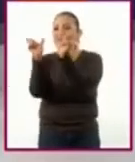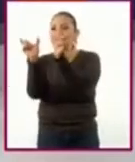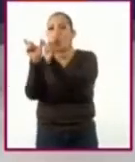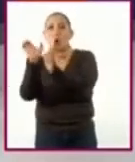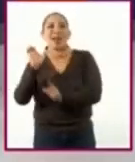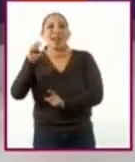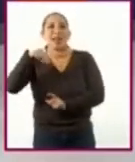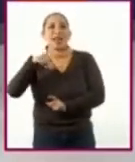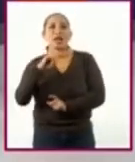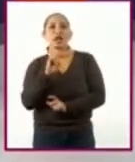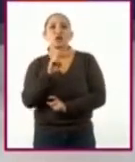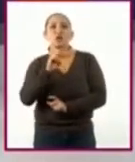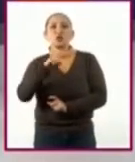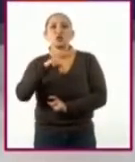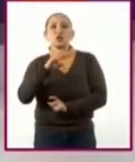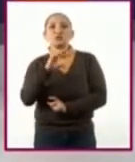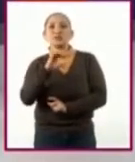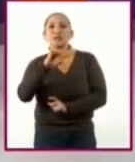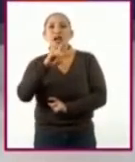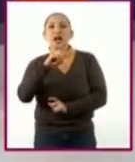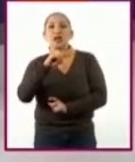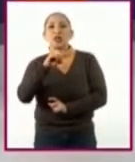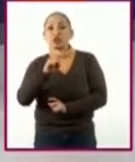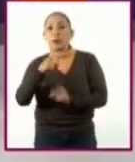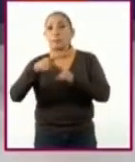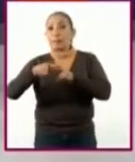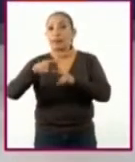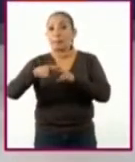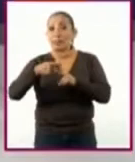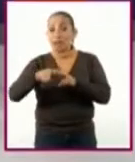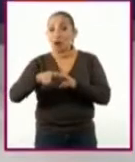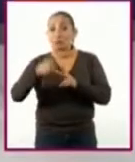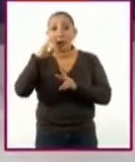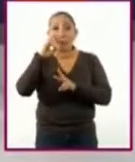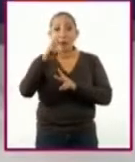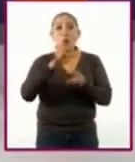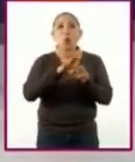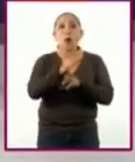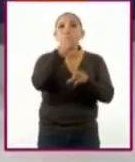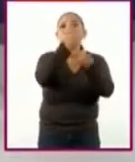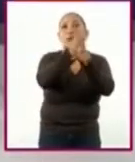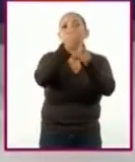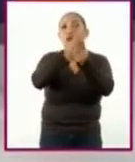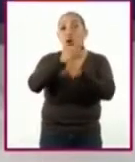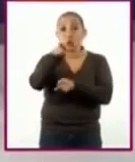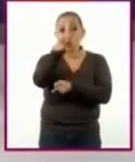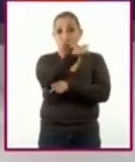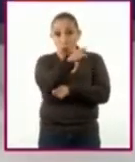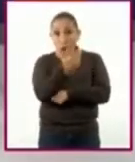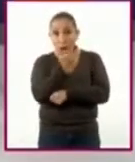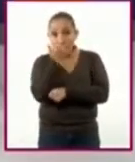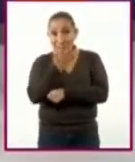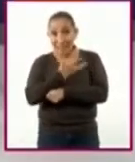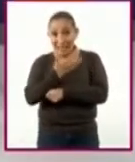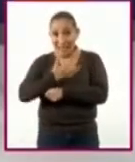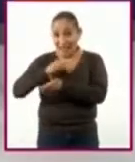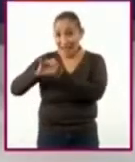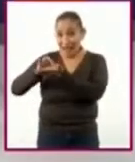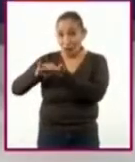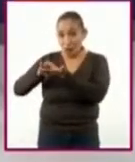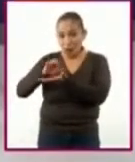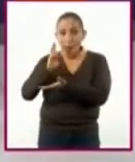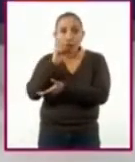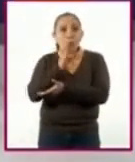matemáticos usando la jerarquía de operaciones, de manera que si las alumnas y alumnos tienen disponible una calculadora,